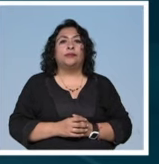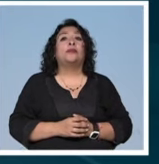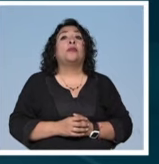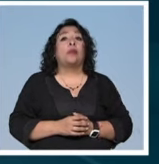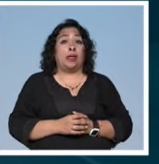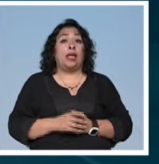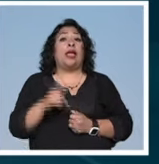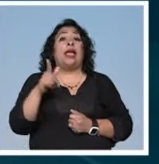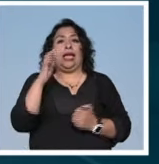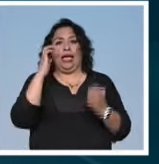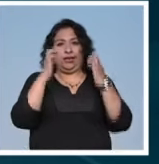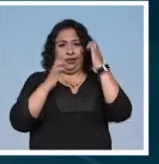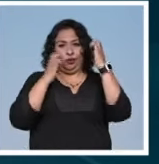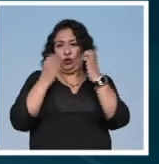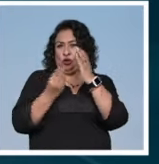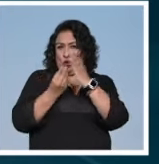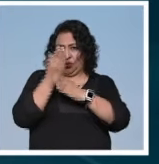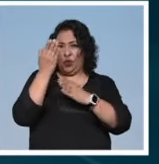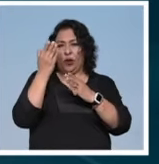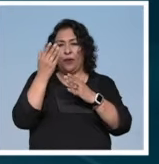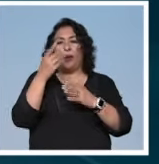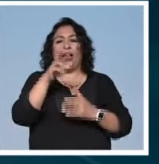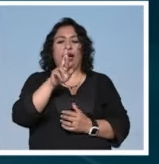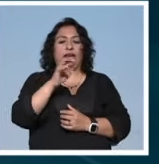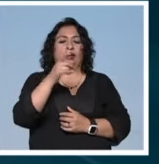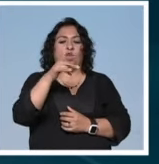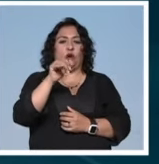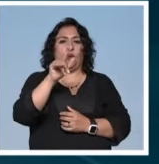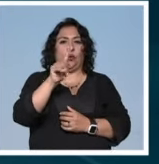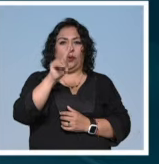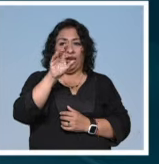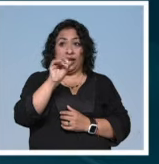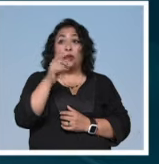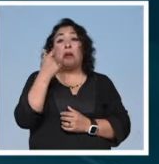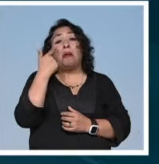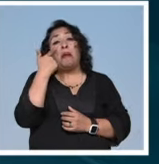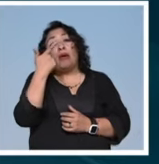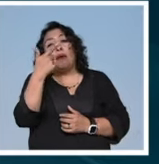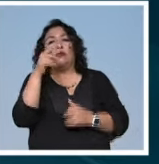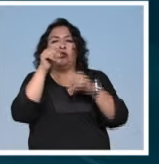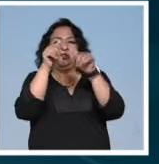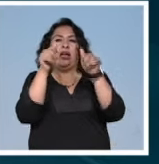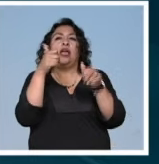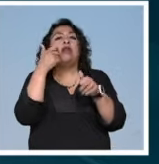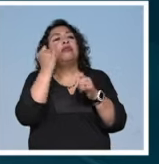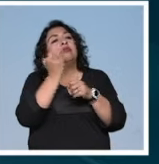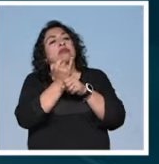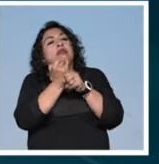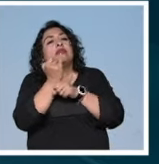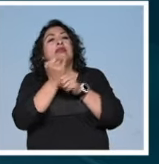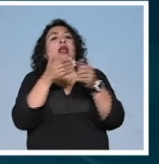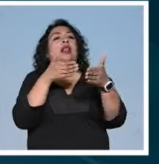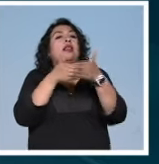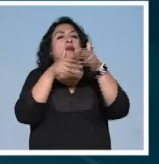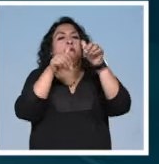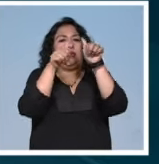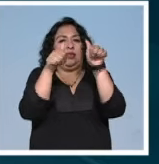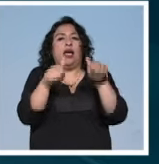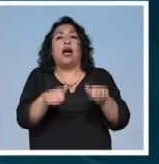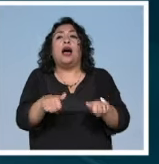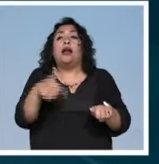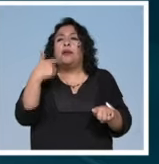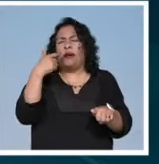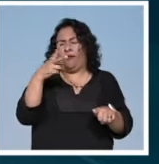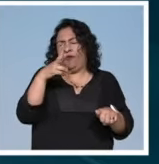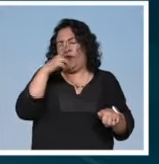Merkel en la exposición más reciente del artista Rigoberto Duplass. Aparentemente su obra quería explorar los límites del arte y exponer